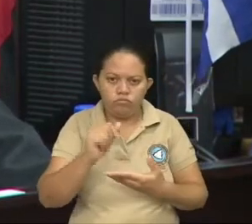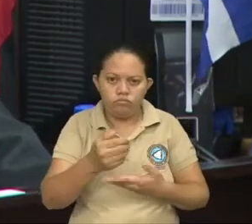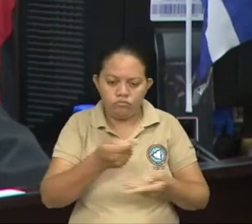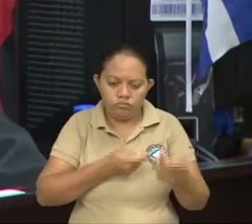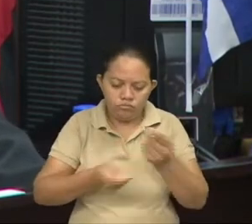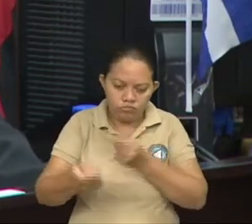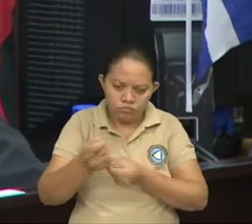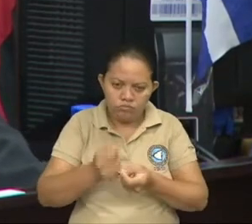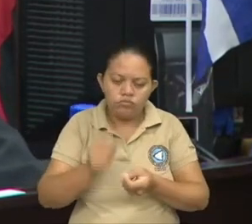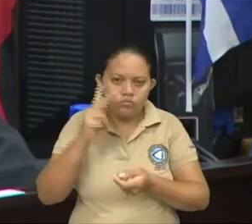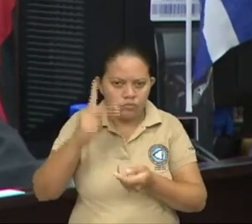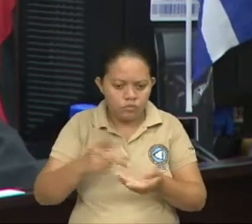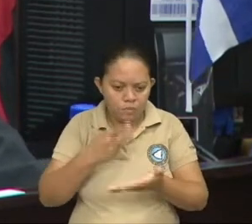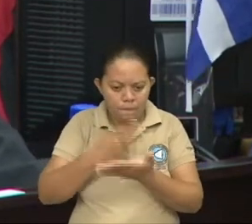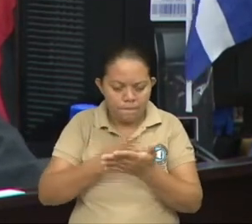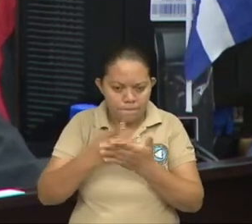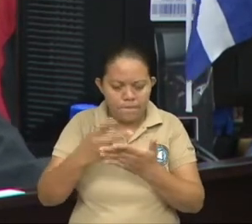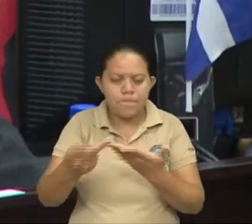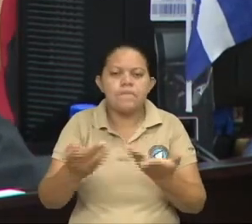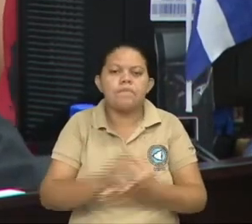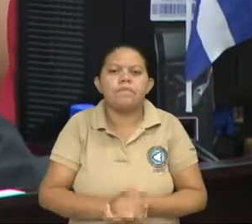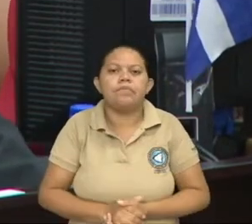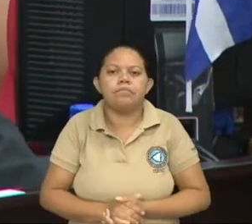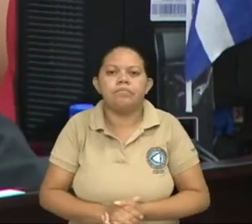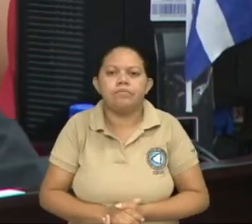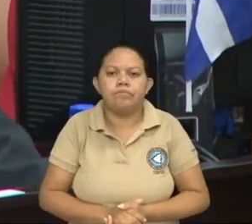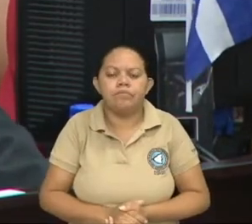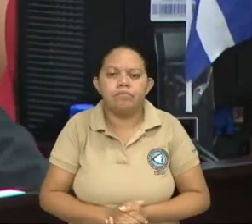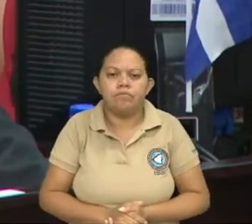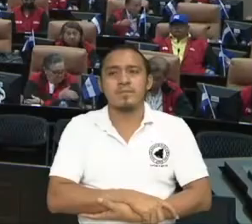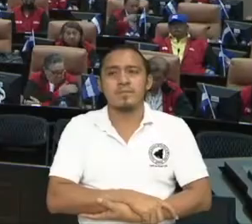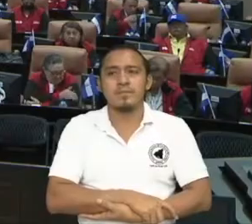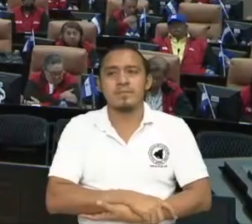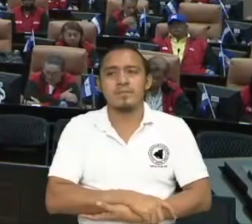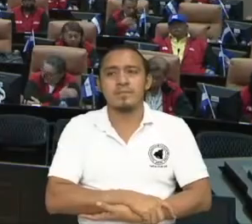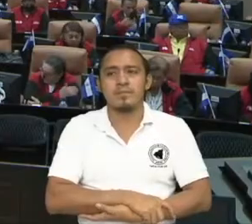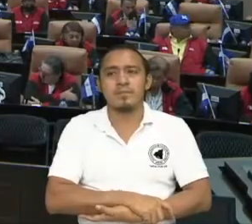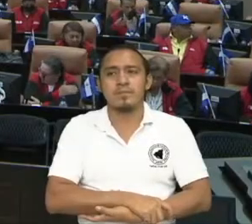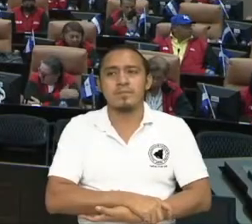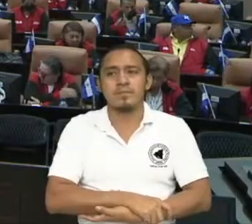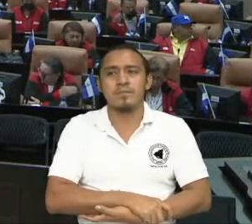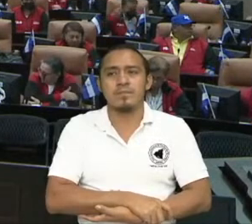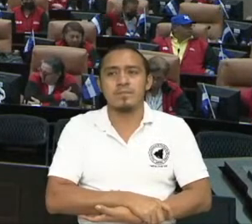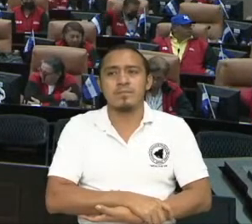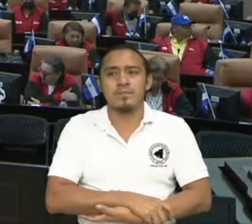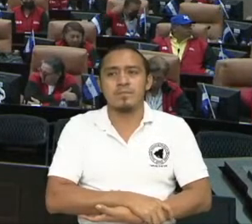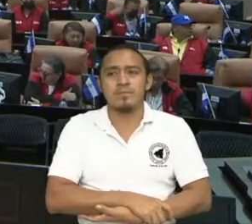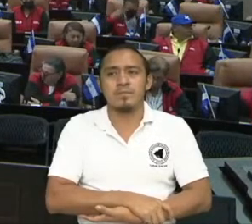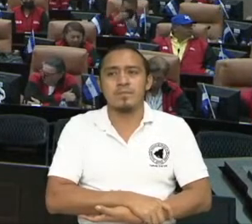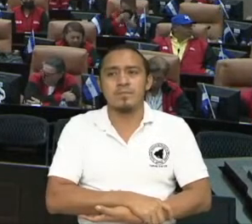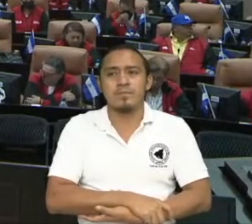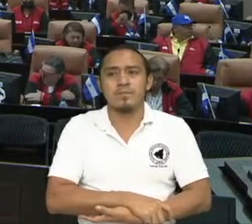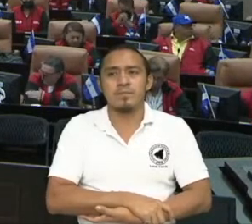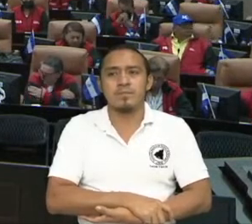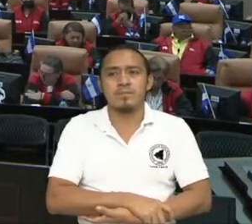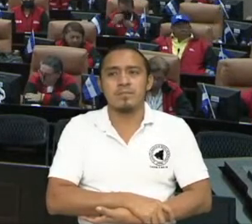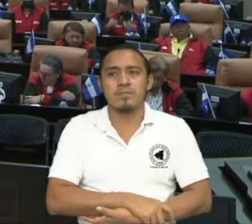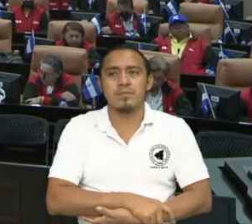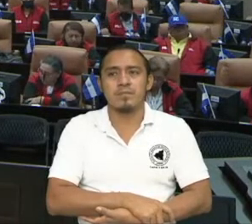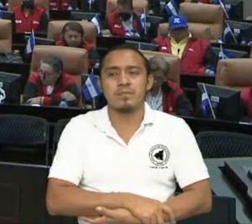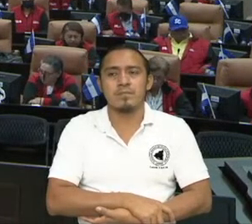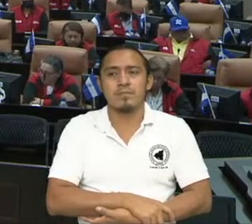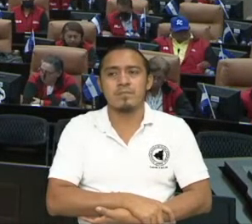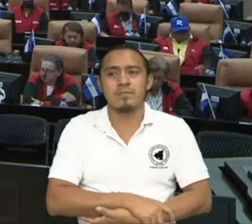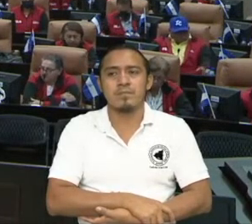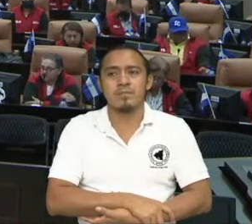de Radiocomunicaciones, el Club de Radio Experimentadores y Organizaciones Municipales. La Unidad Nacional Azul y Blanco denunció que en